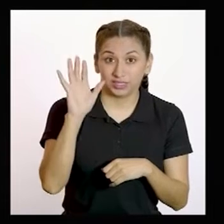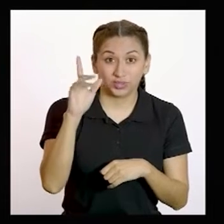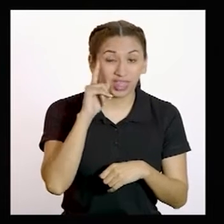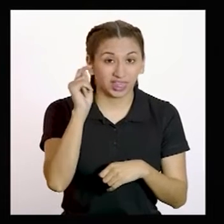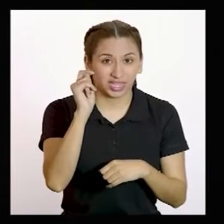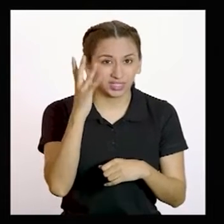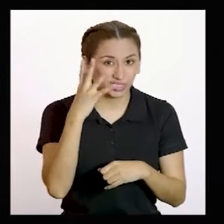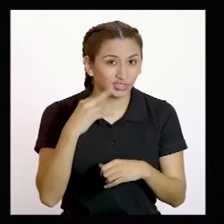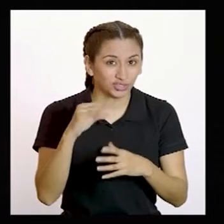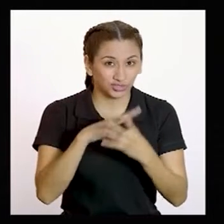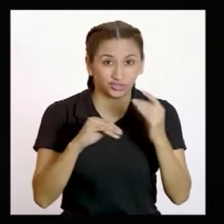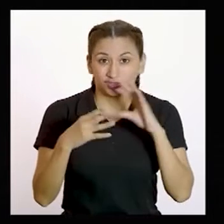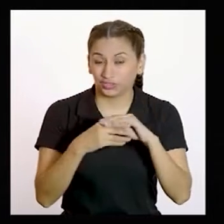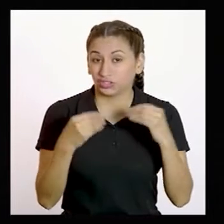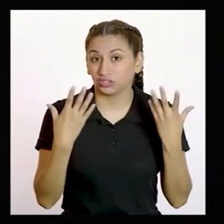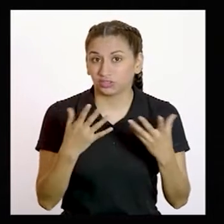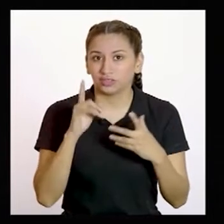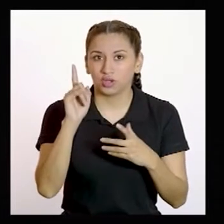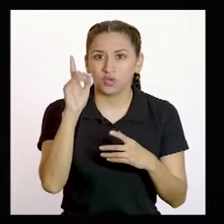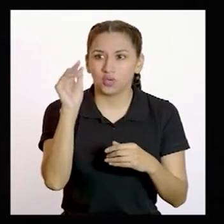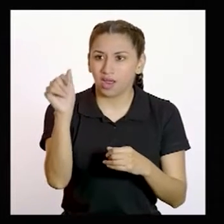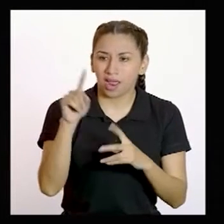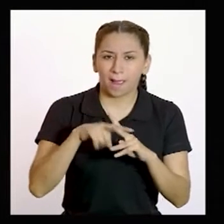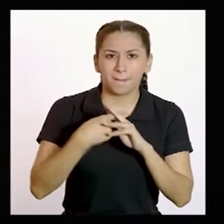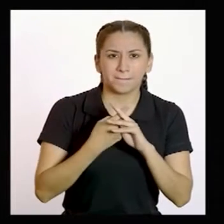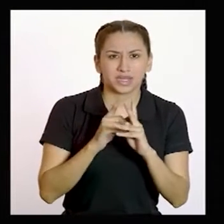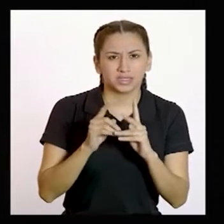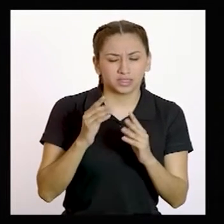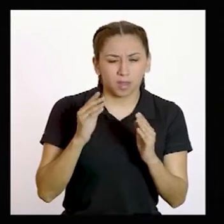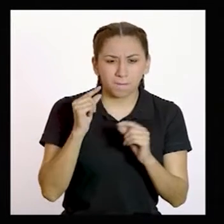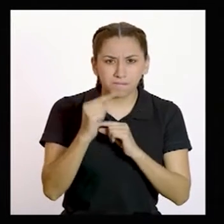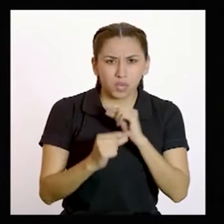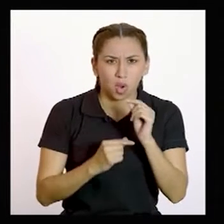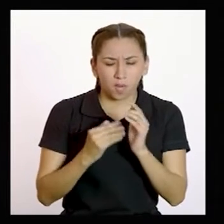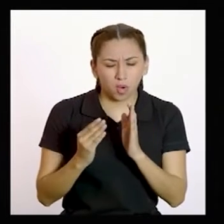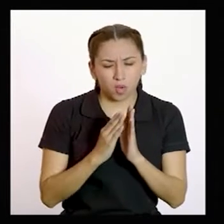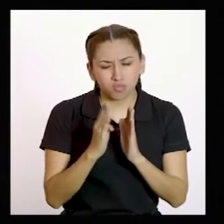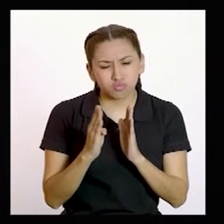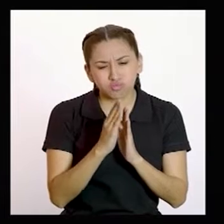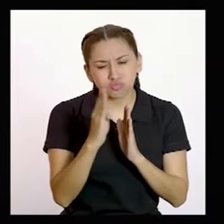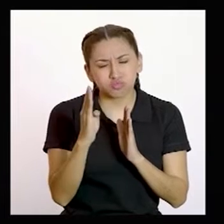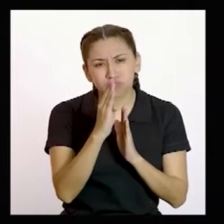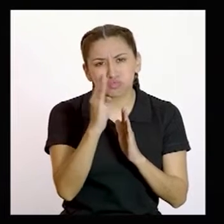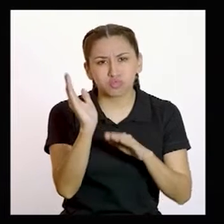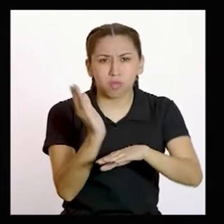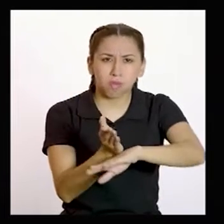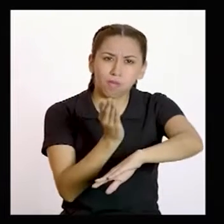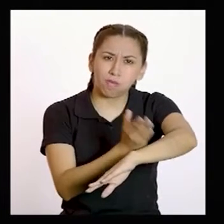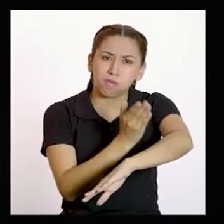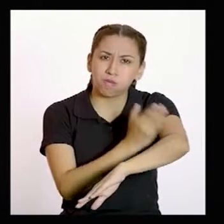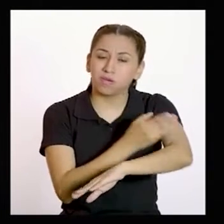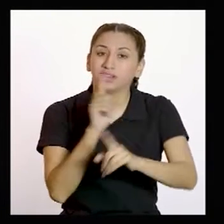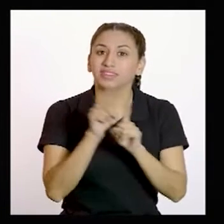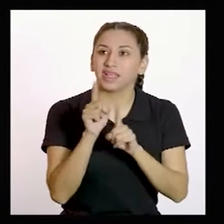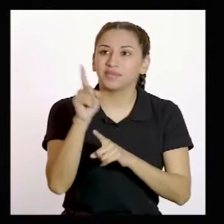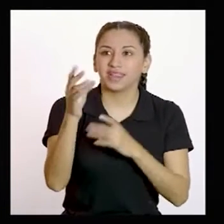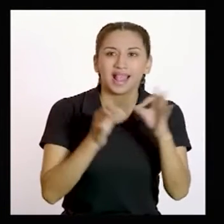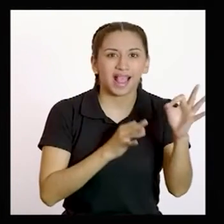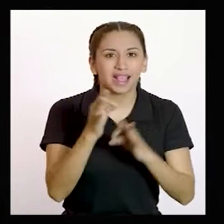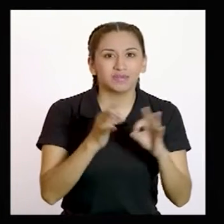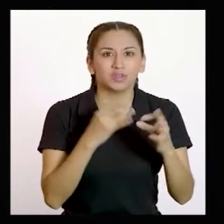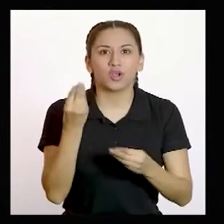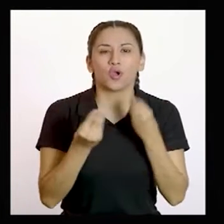En este testimonio hemos sido testigos de cómo un artista empezó su camino al éxito. Además, describe las